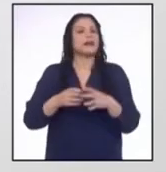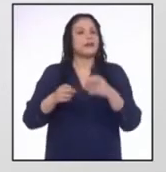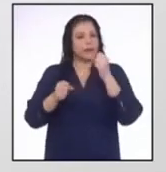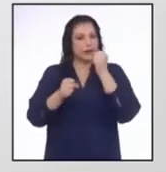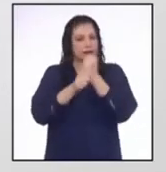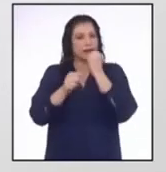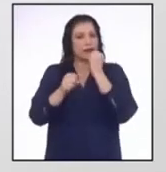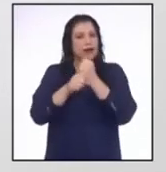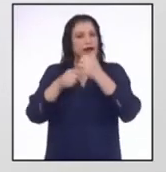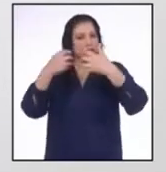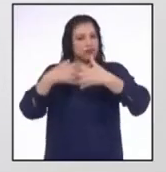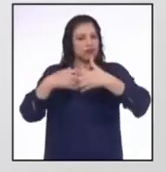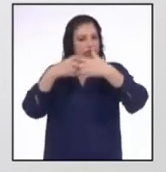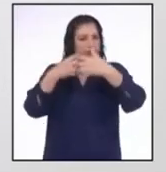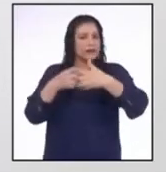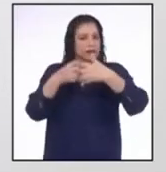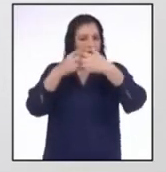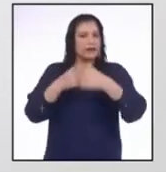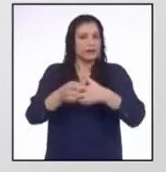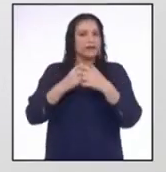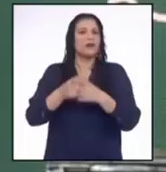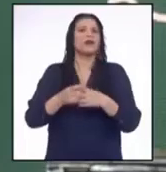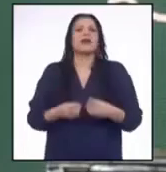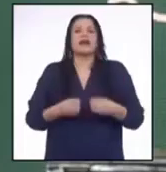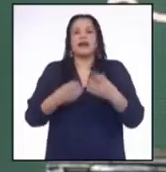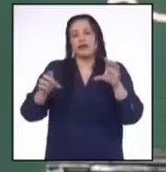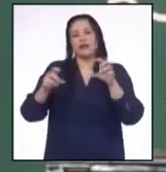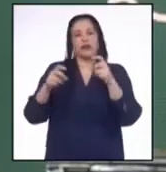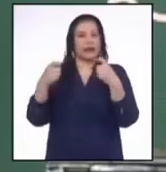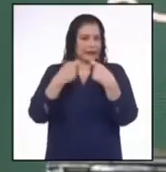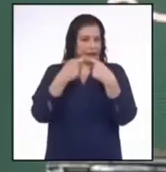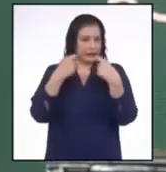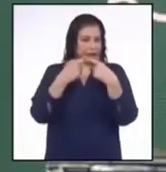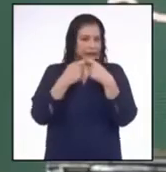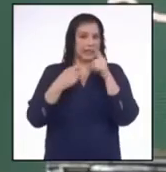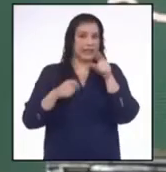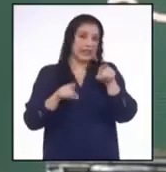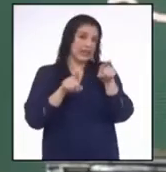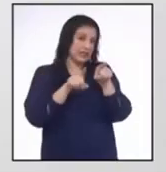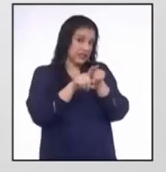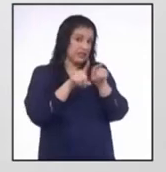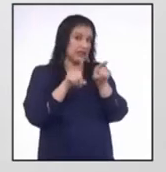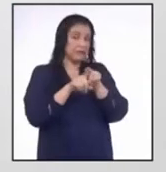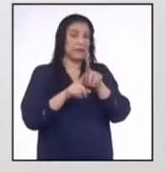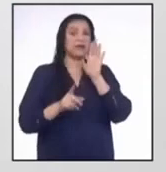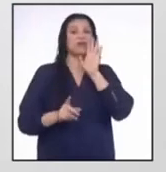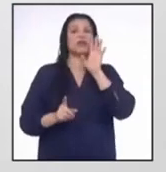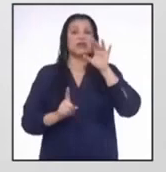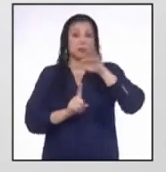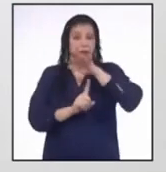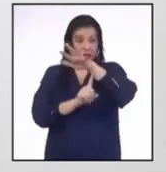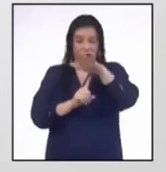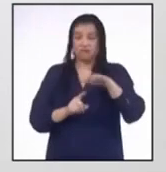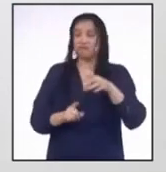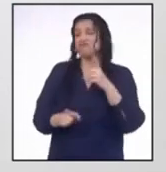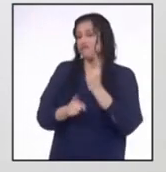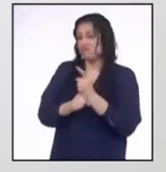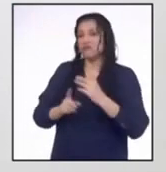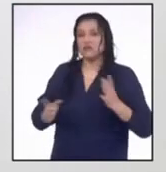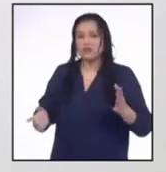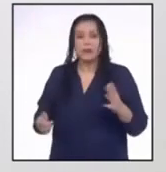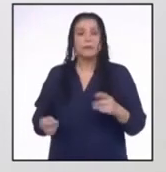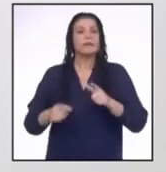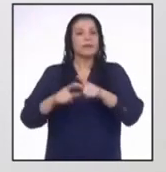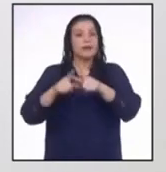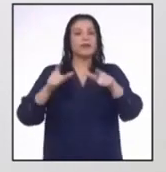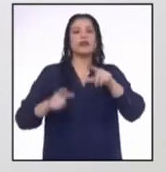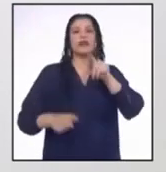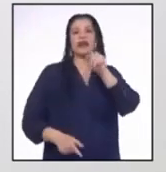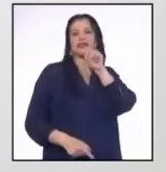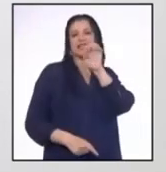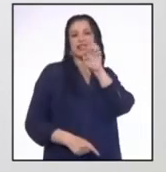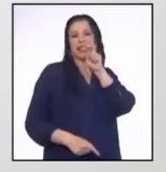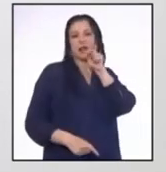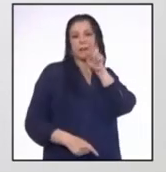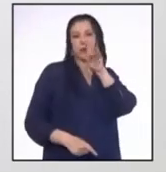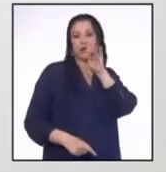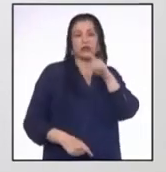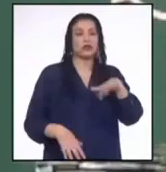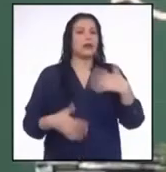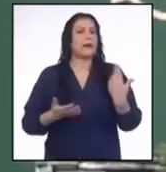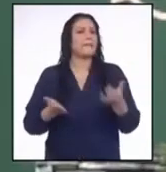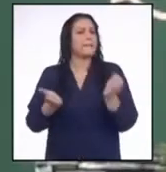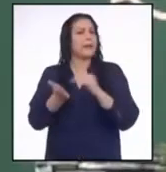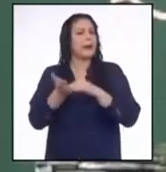al generador produciendo electricidad. ¿Esas contaminan el ambiente? Así es, las centrales termonucleares son las